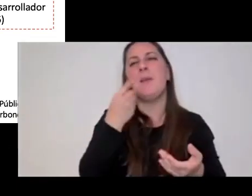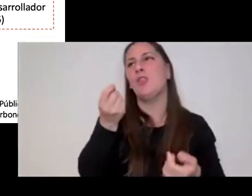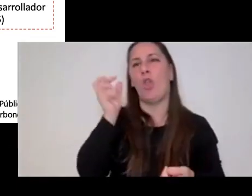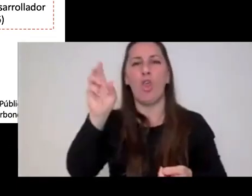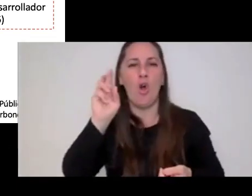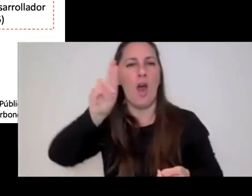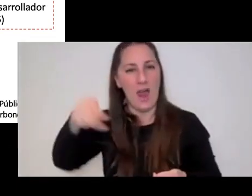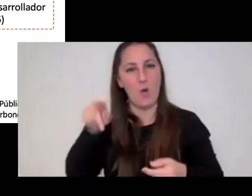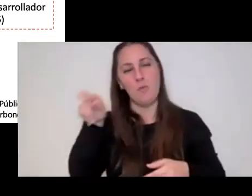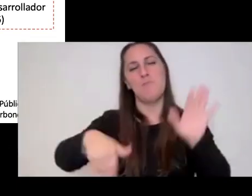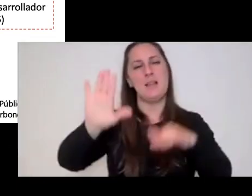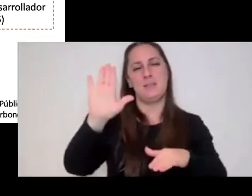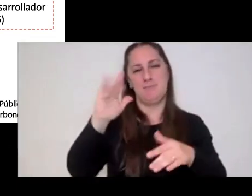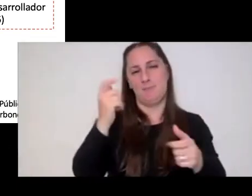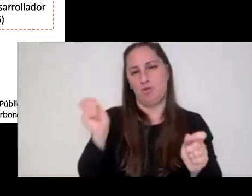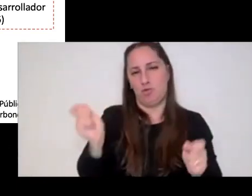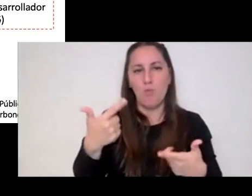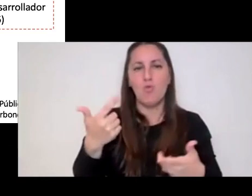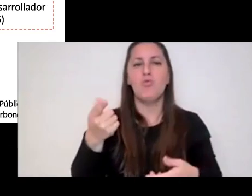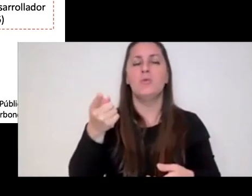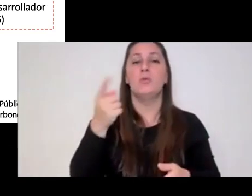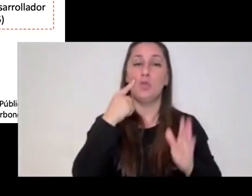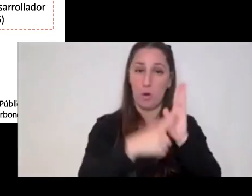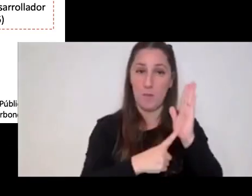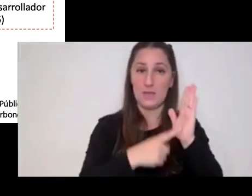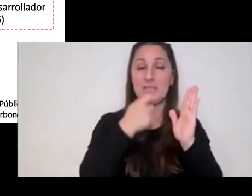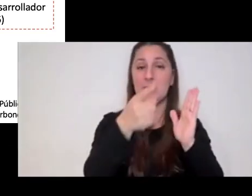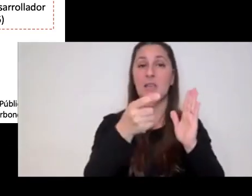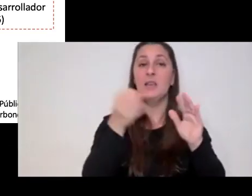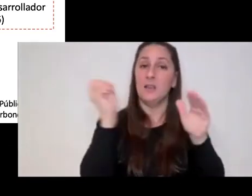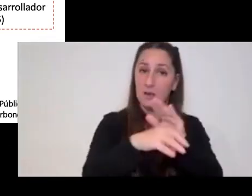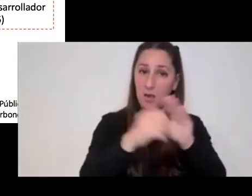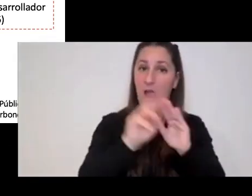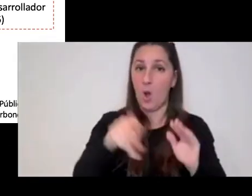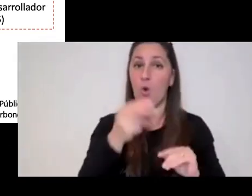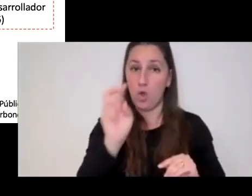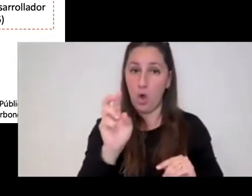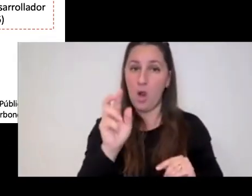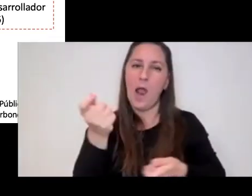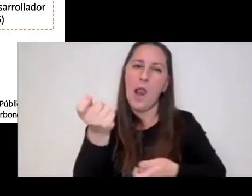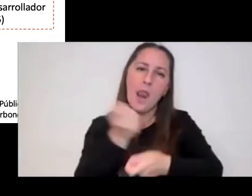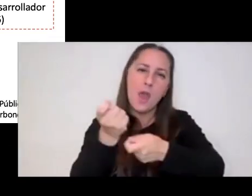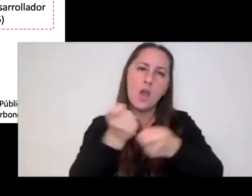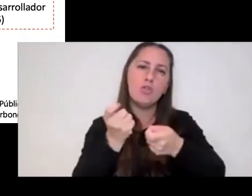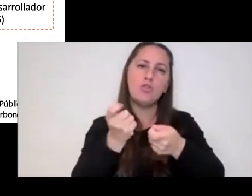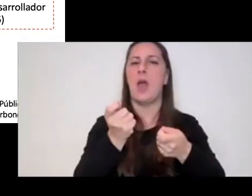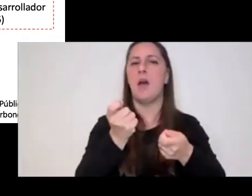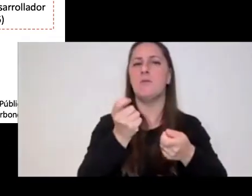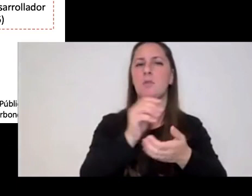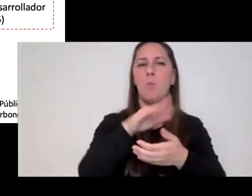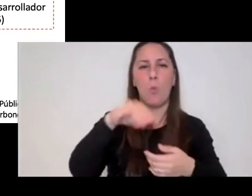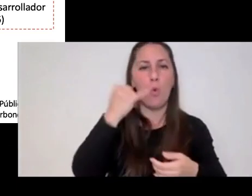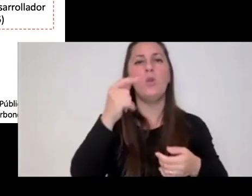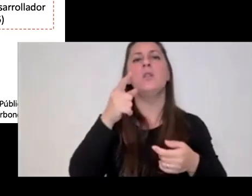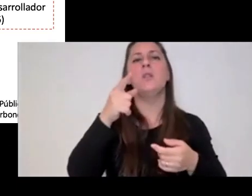esas divisas, la norma me dice, mire señor, si usted deposita divisas, usted puede negociarlas directamente en el MULC y luego de negociarlas en el MULC